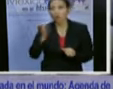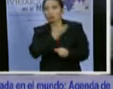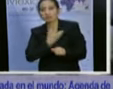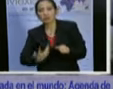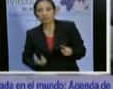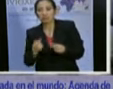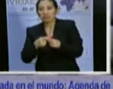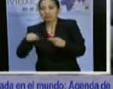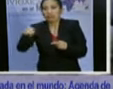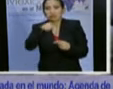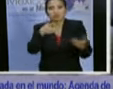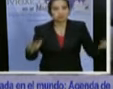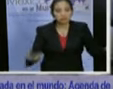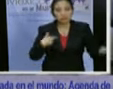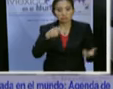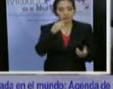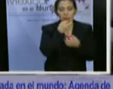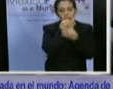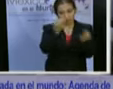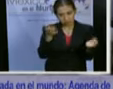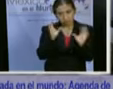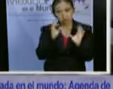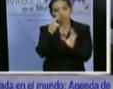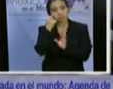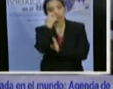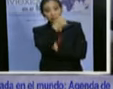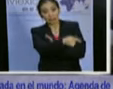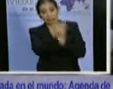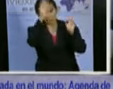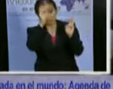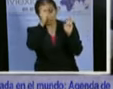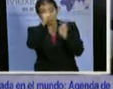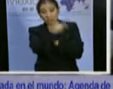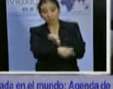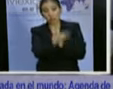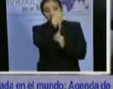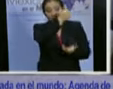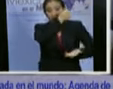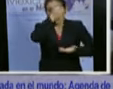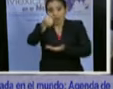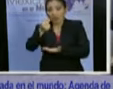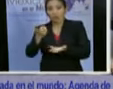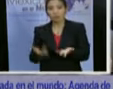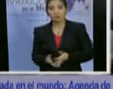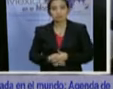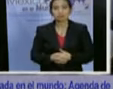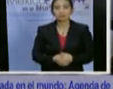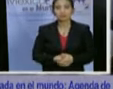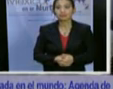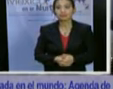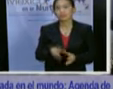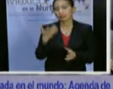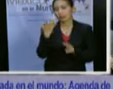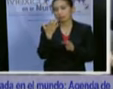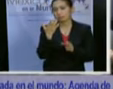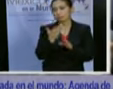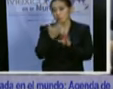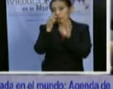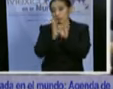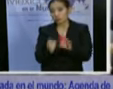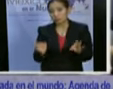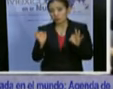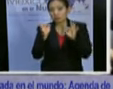Ejecutivo, y entonces ahí les lanzamos un mensaje sobre este asunto de los recursos públicos, ¿no? Es de